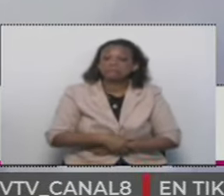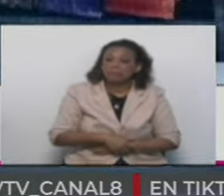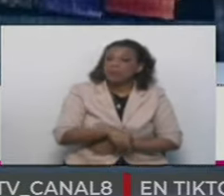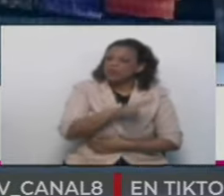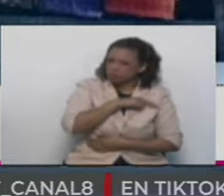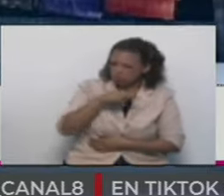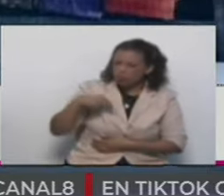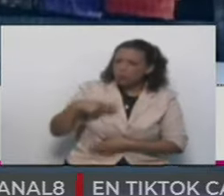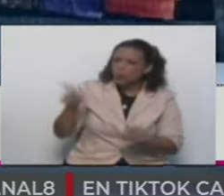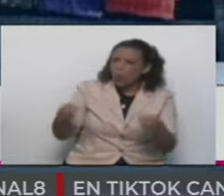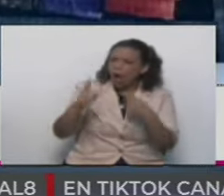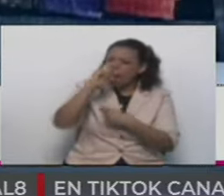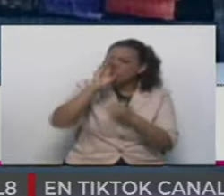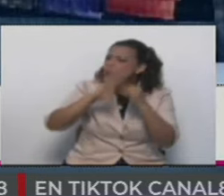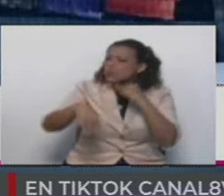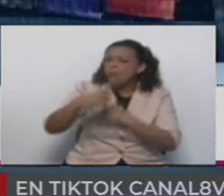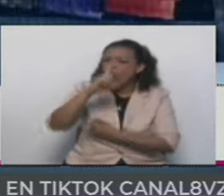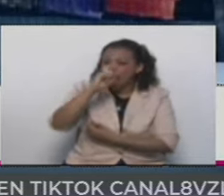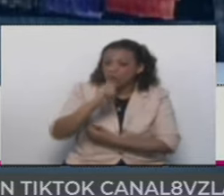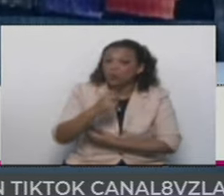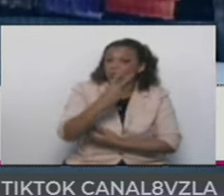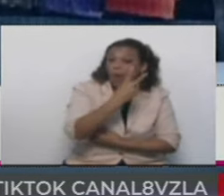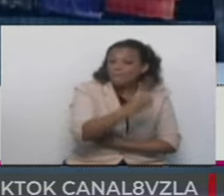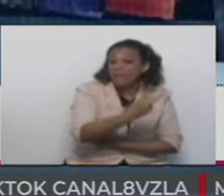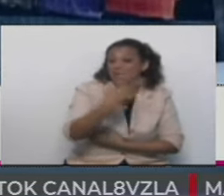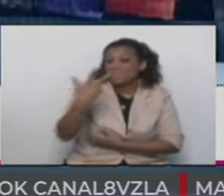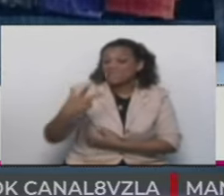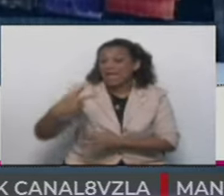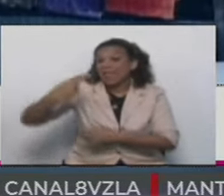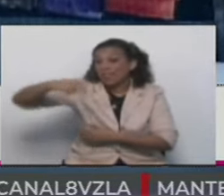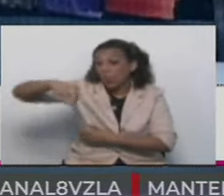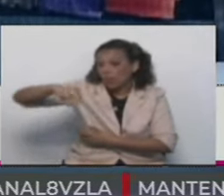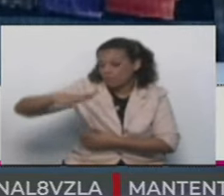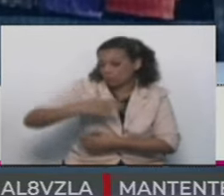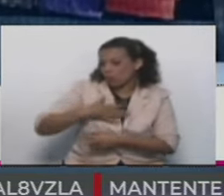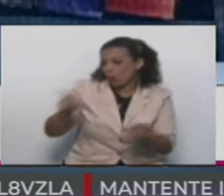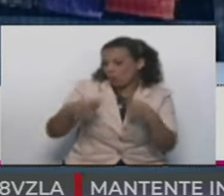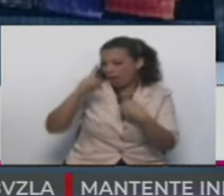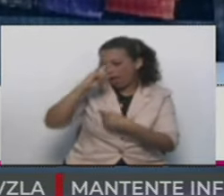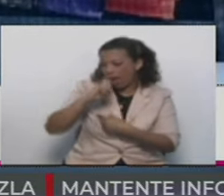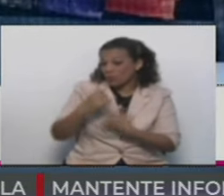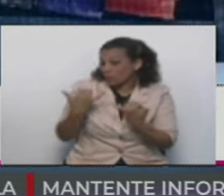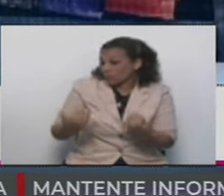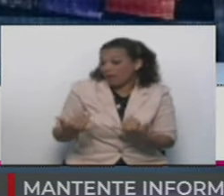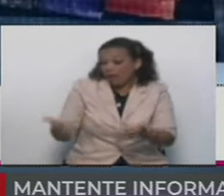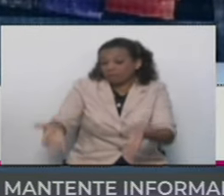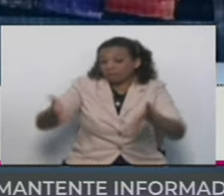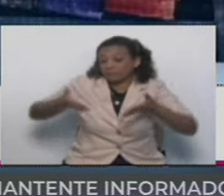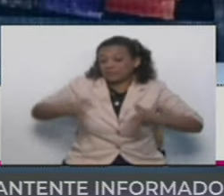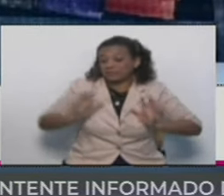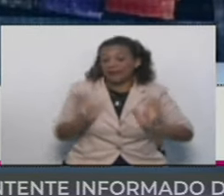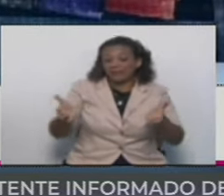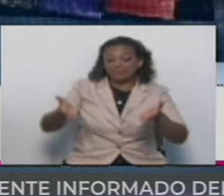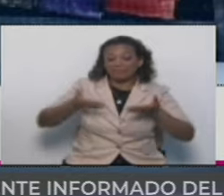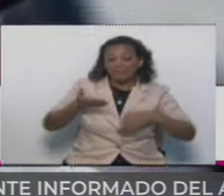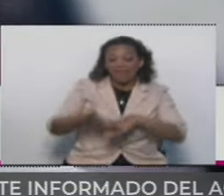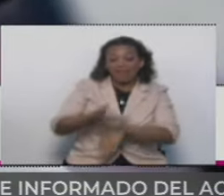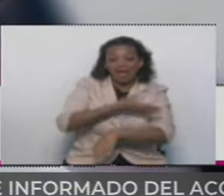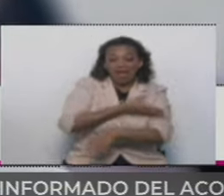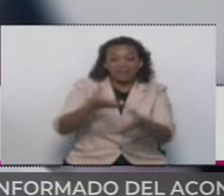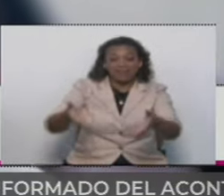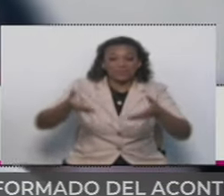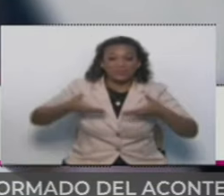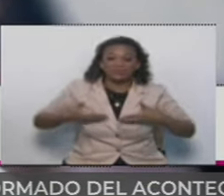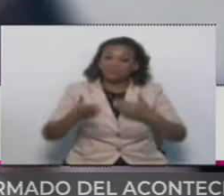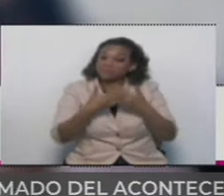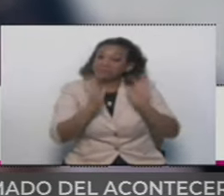nosotros que cumplimos a final de año, yo cumplo el 23 de noviembre. Desde ya estoy recibiendo los regalos. Está